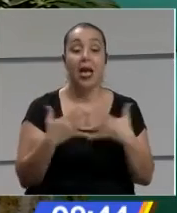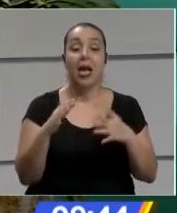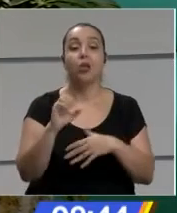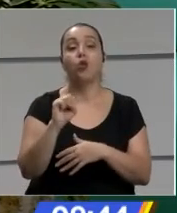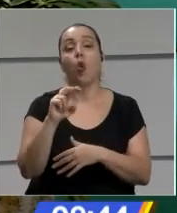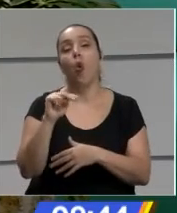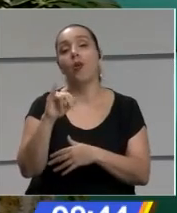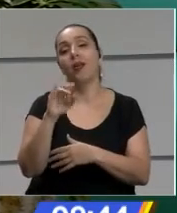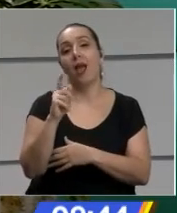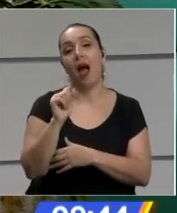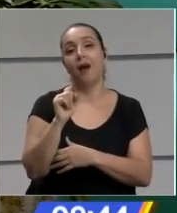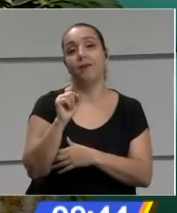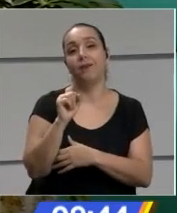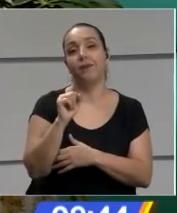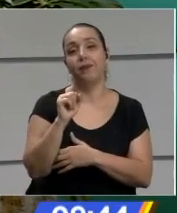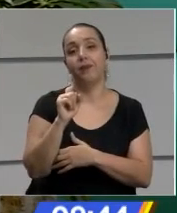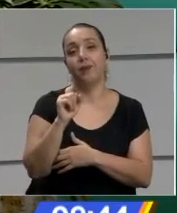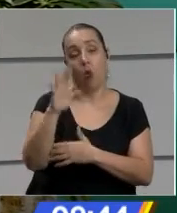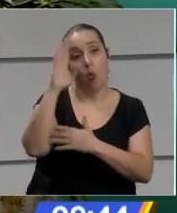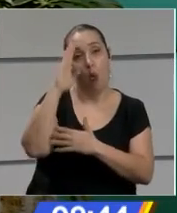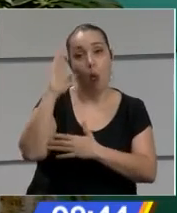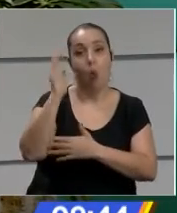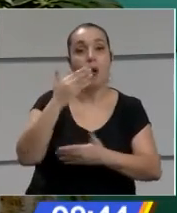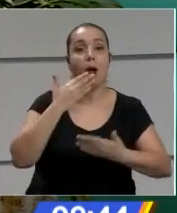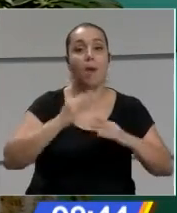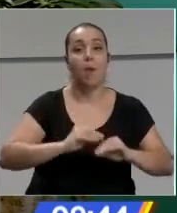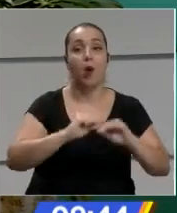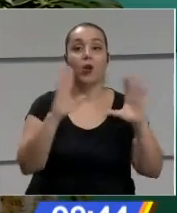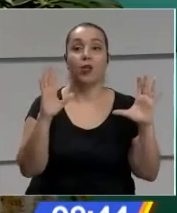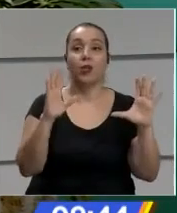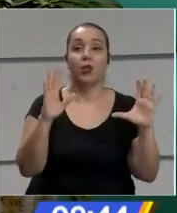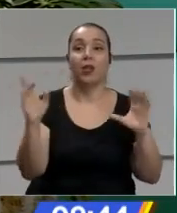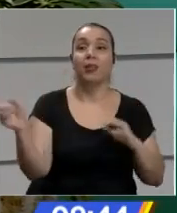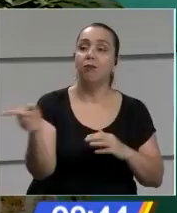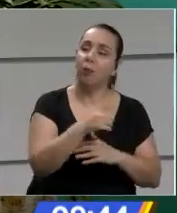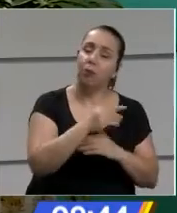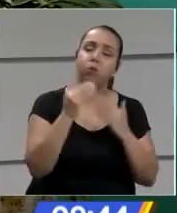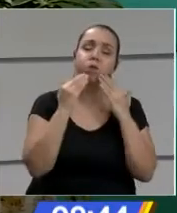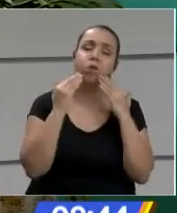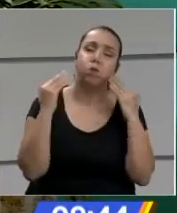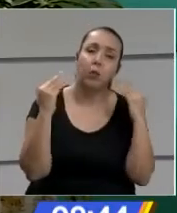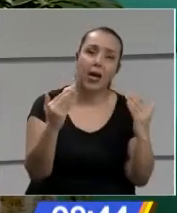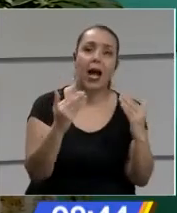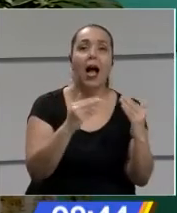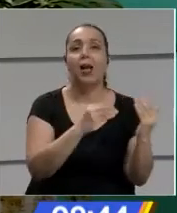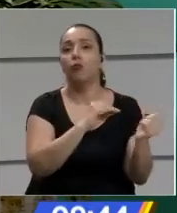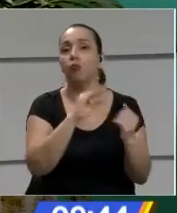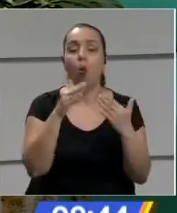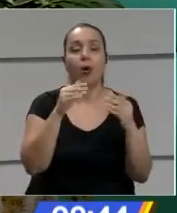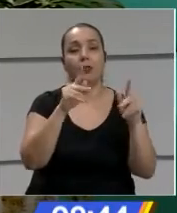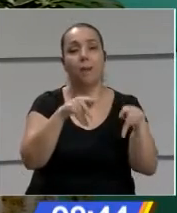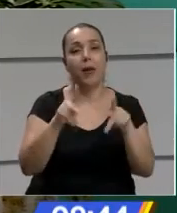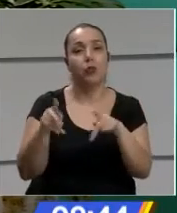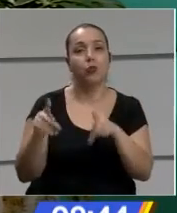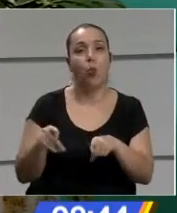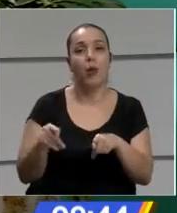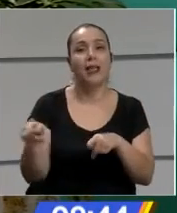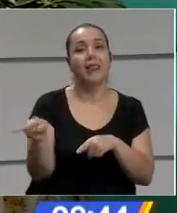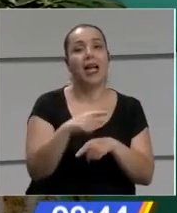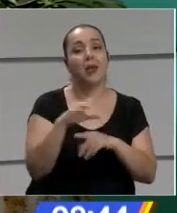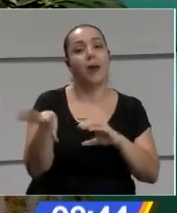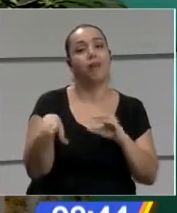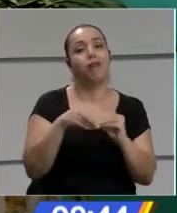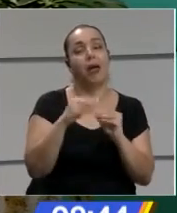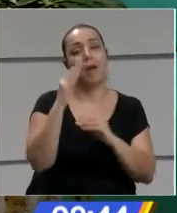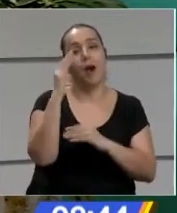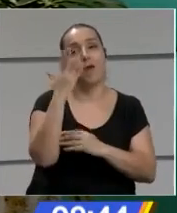Sonia Arias, que dice, hola, buenos días. Así que entonces, muchas gracias, de verdad, a todas las personas que siempre oyentes se unen a través de